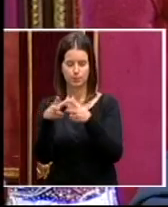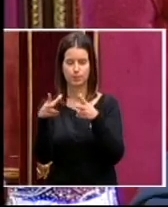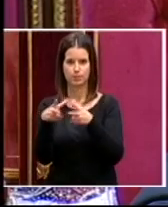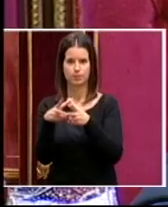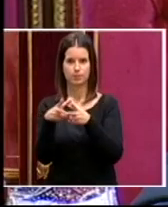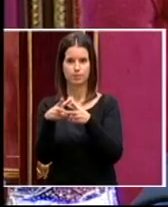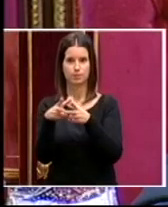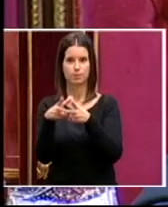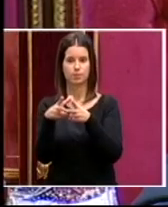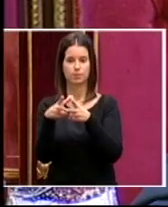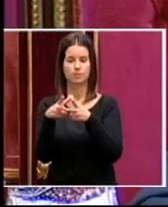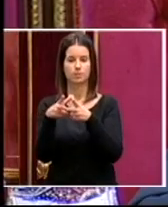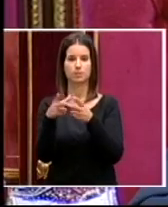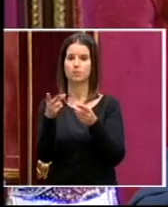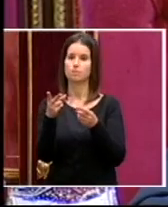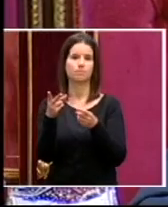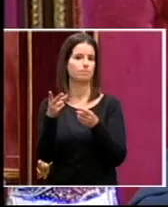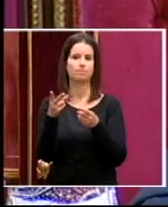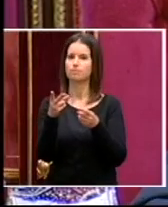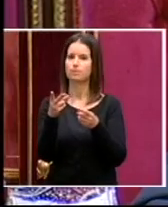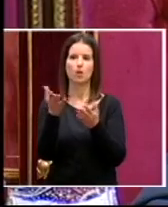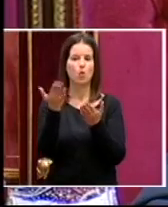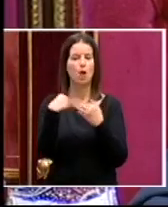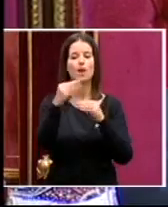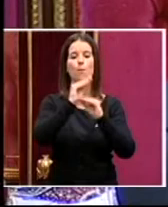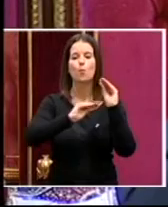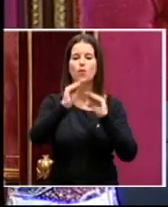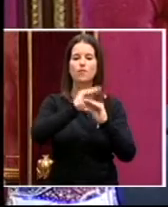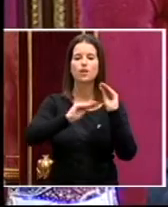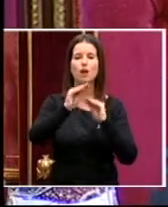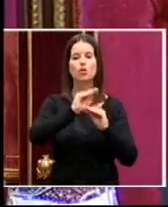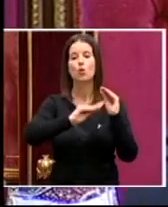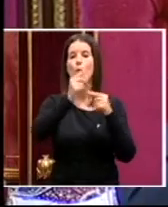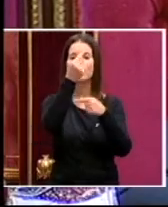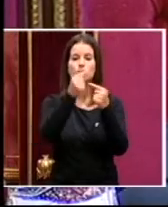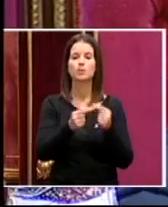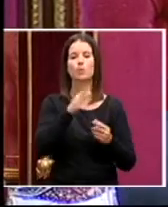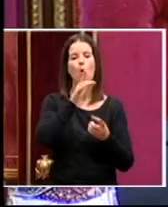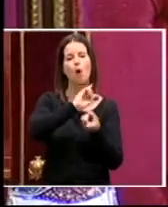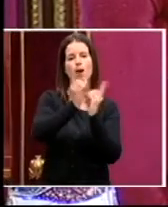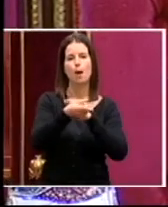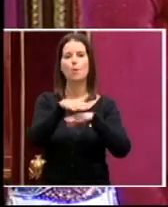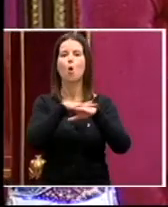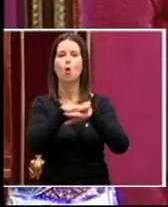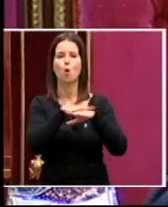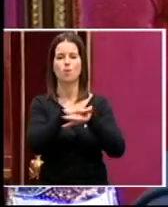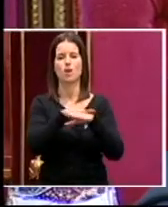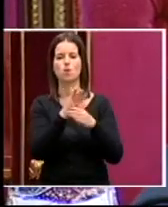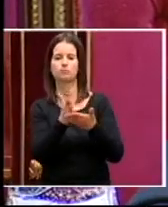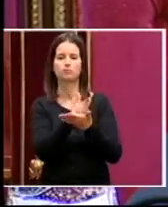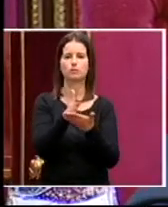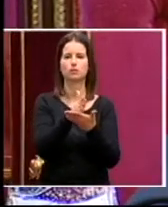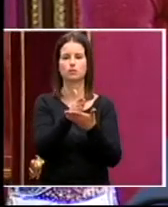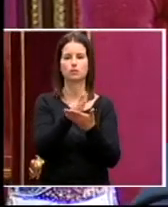Y no se produjo la correspondiente modificación presupuestaria, pues, en fin, porque hubo un cambio de gobierno en ese interín